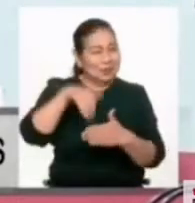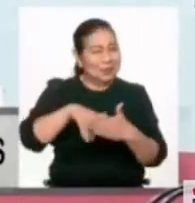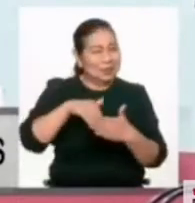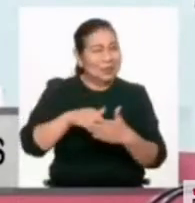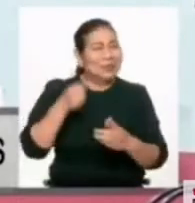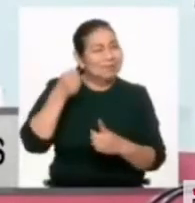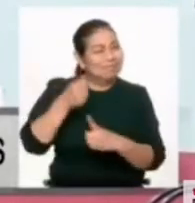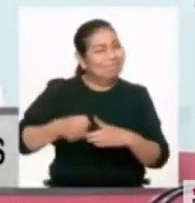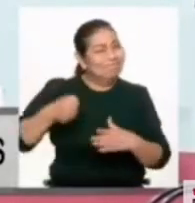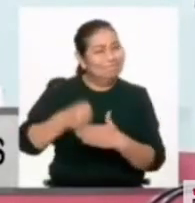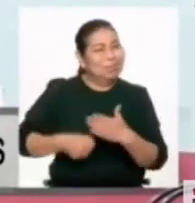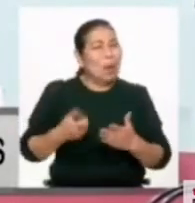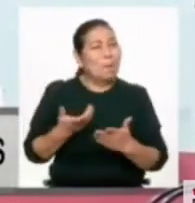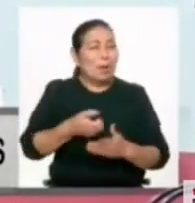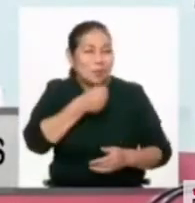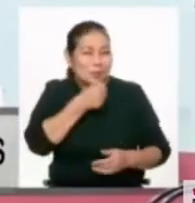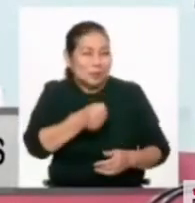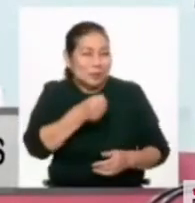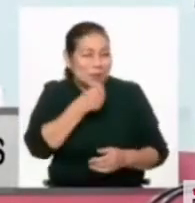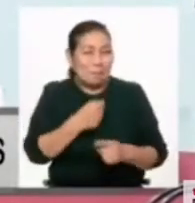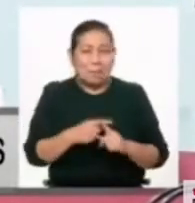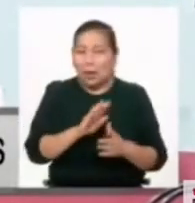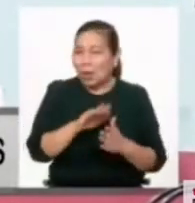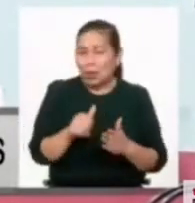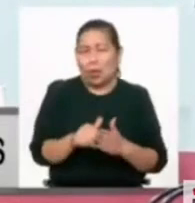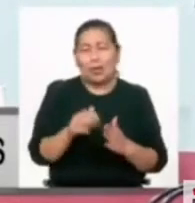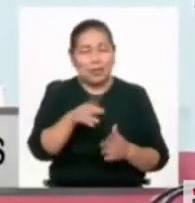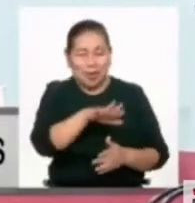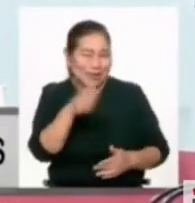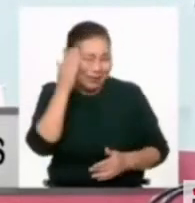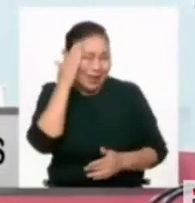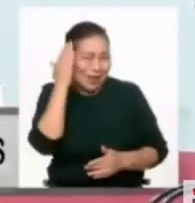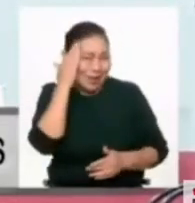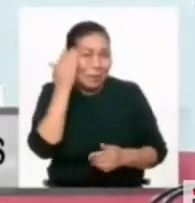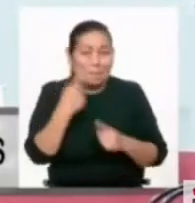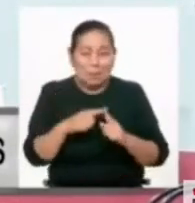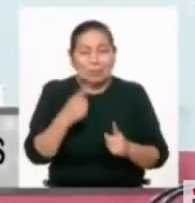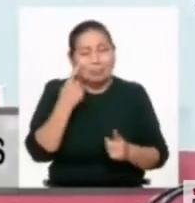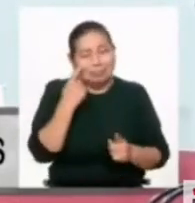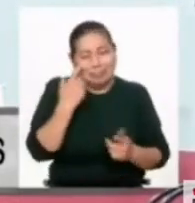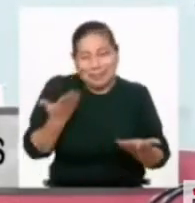era atacado ferozmente por la prensa y que todo el mundo lo conoce y